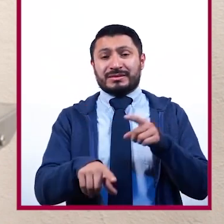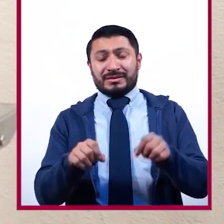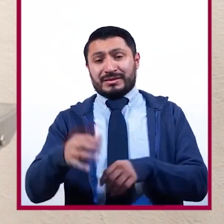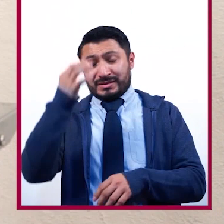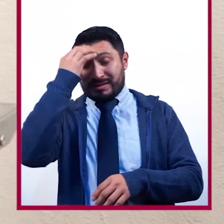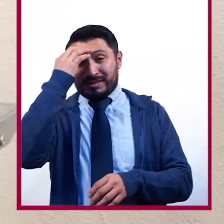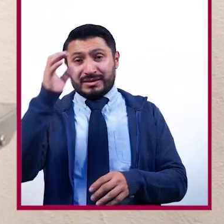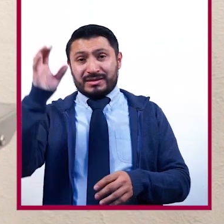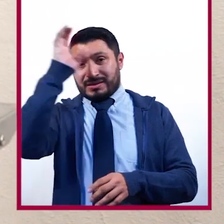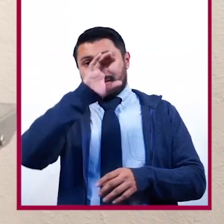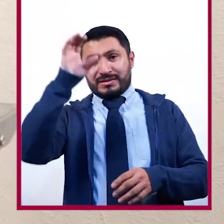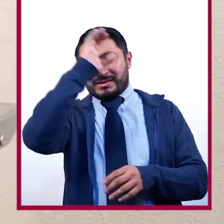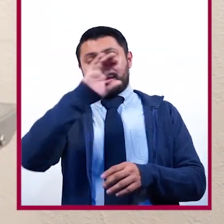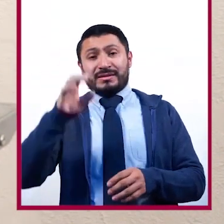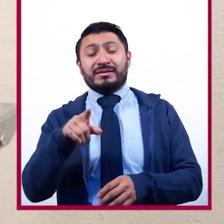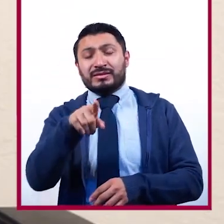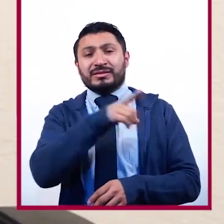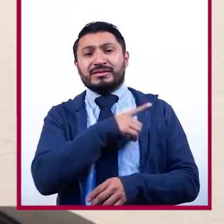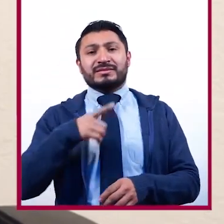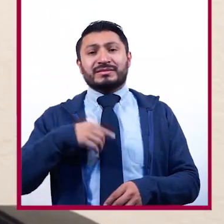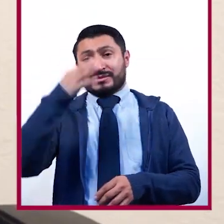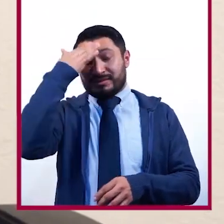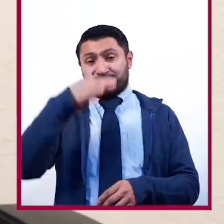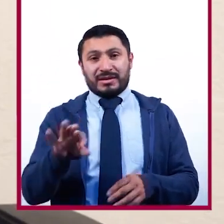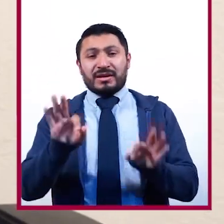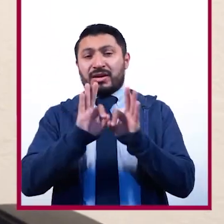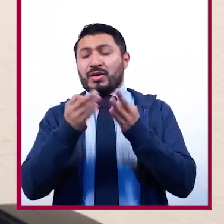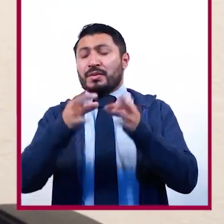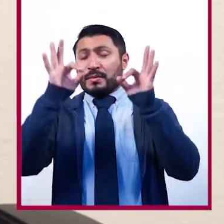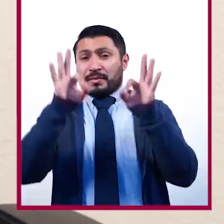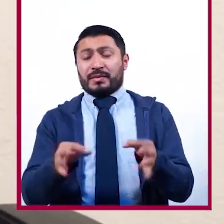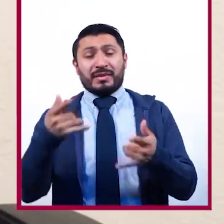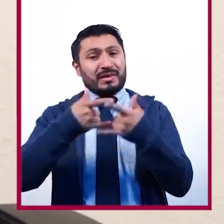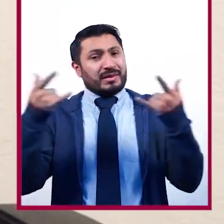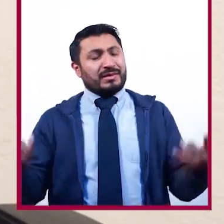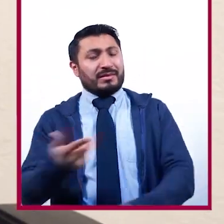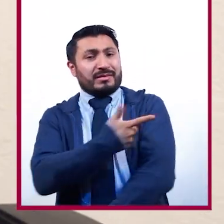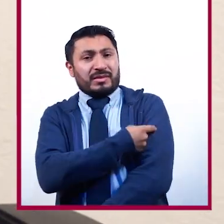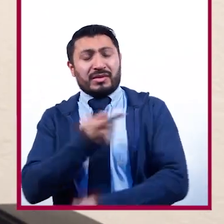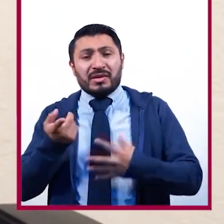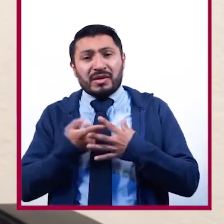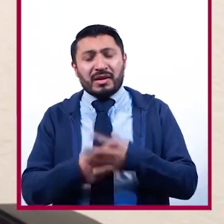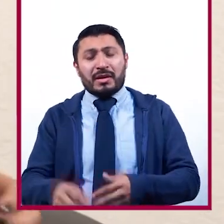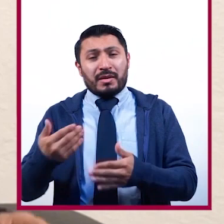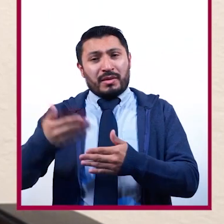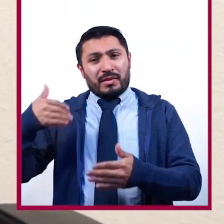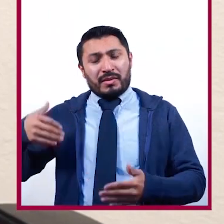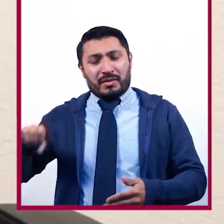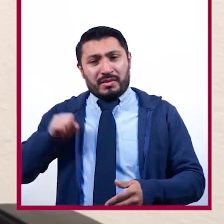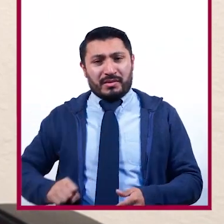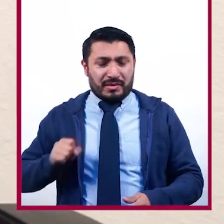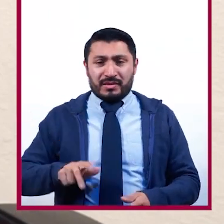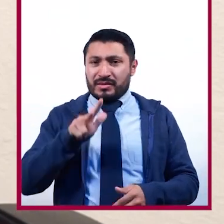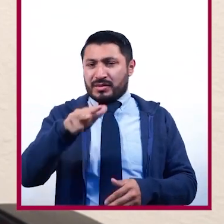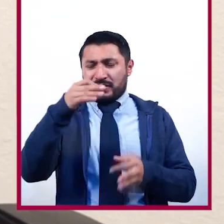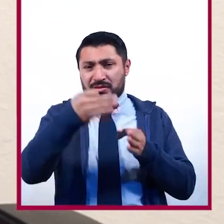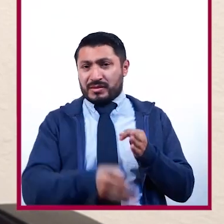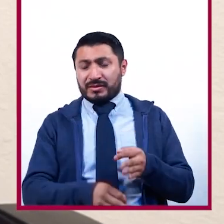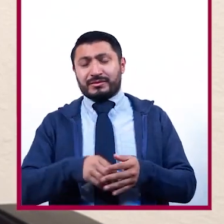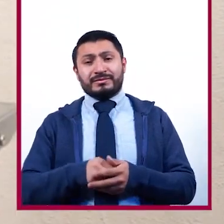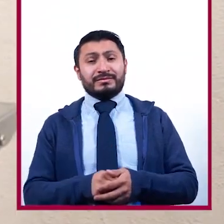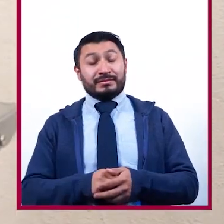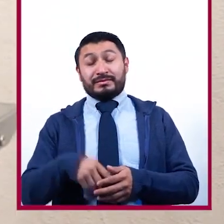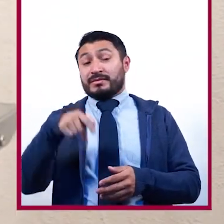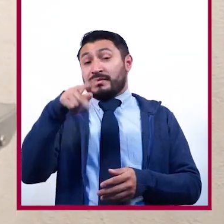sembrar y cosechar conocimientos científicos. Debes saber que de manera formal, la historia de las vacunas comenzó a escribirse a finales del siglo